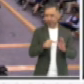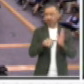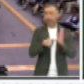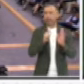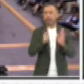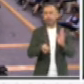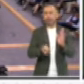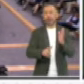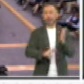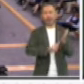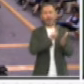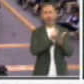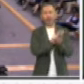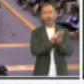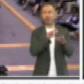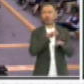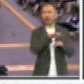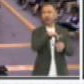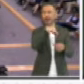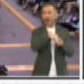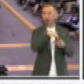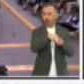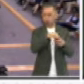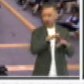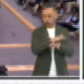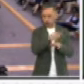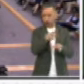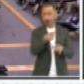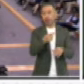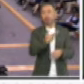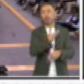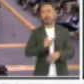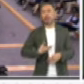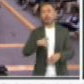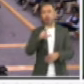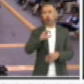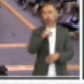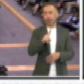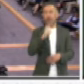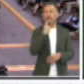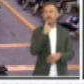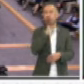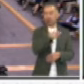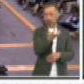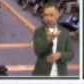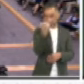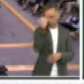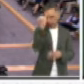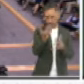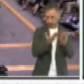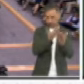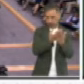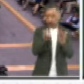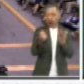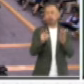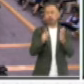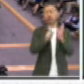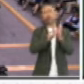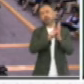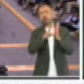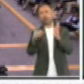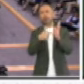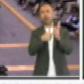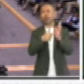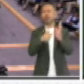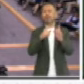de registro Federal de electores que se encarga de que haya credenciales el director de organización el director de comunicación en fin todos